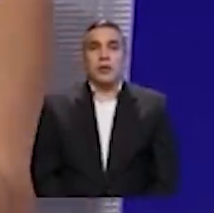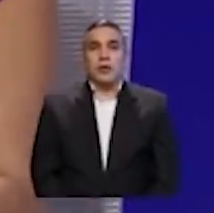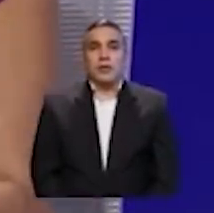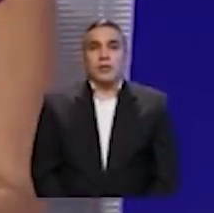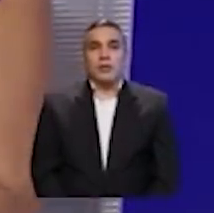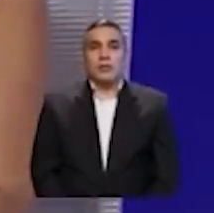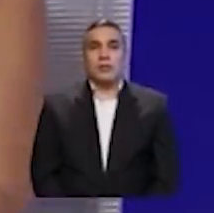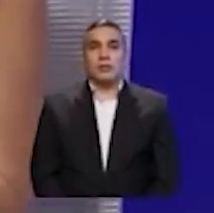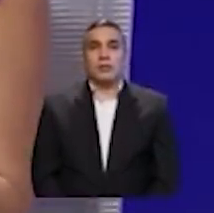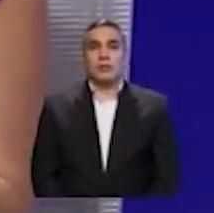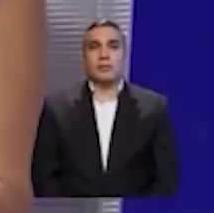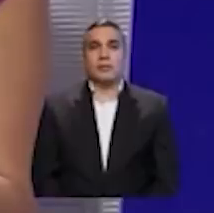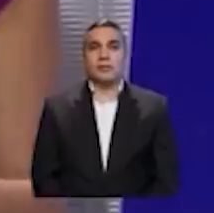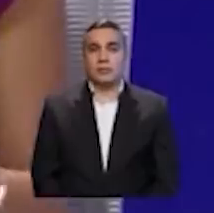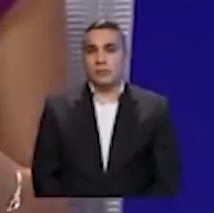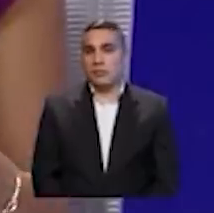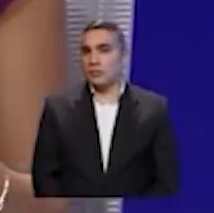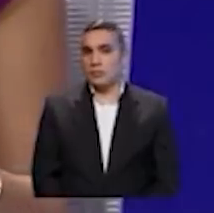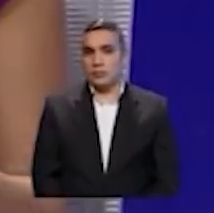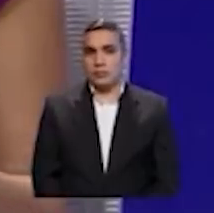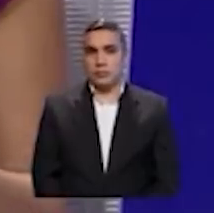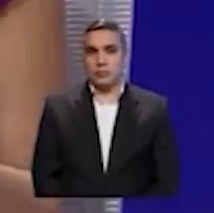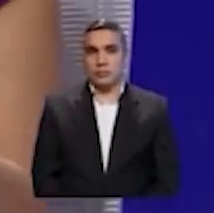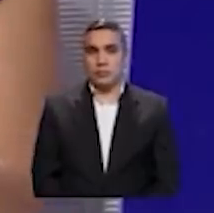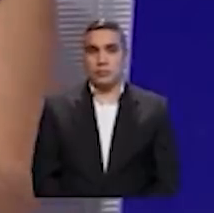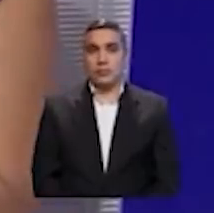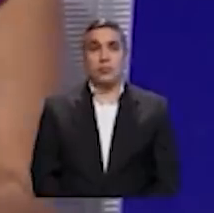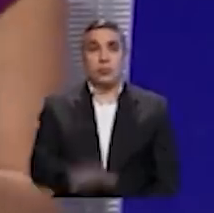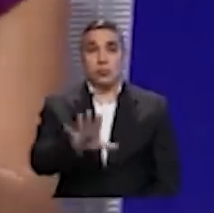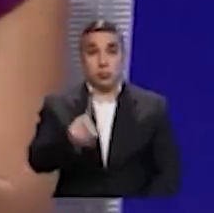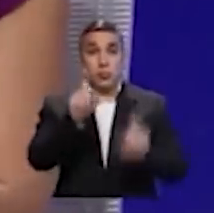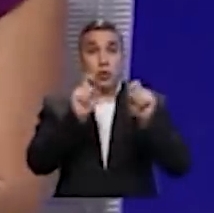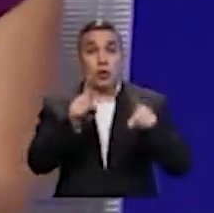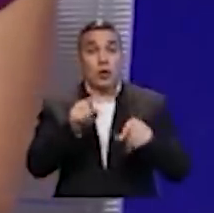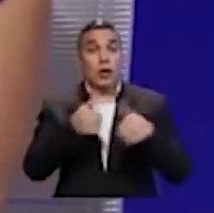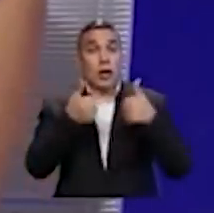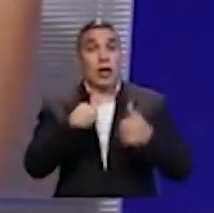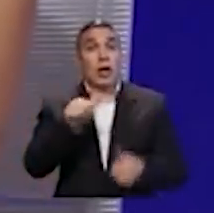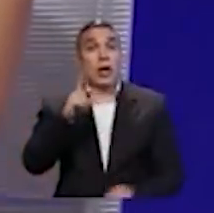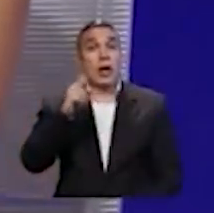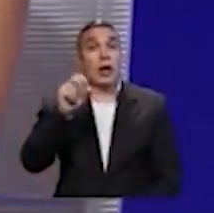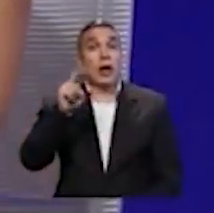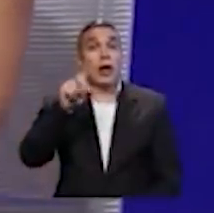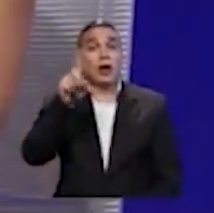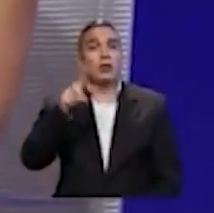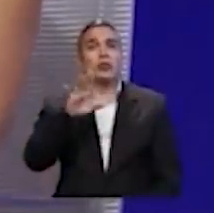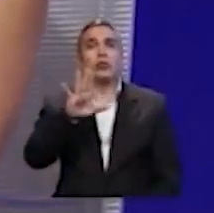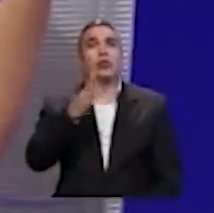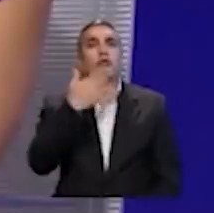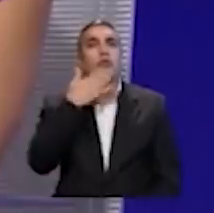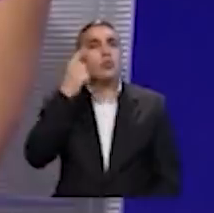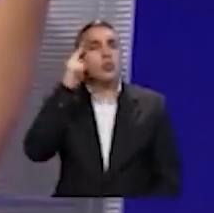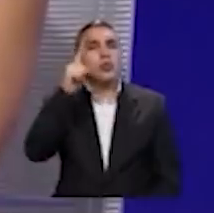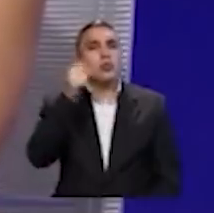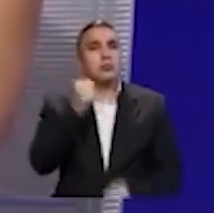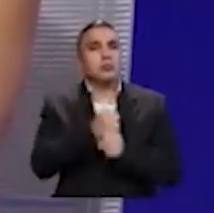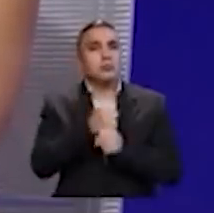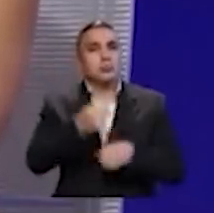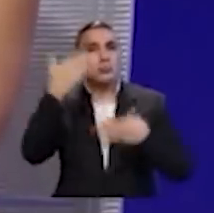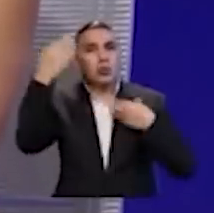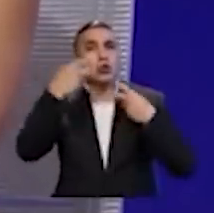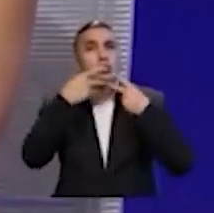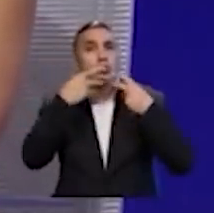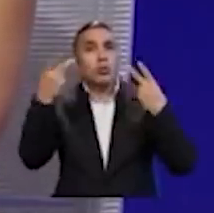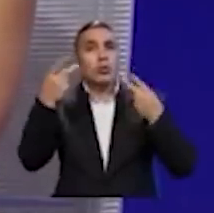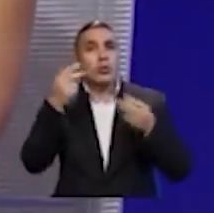acuérdate, Ruth del Brinco, se me acabe el programa. Bueno, la pregunta para usted, Andresito, es la siguiente: ¿le gusta el mundo en el que